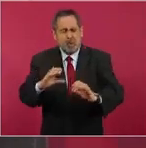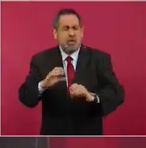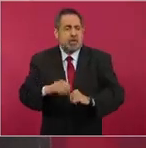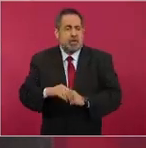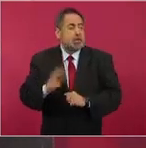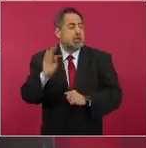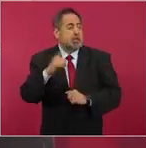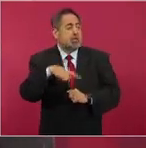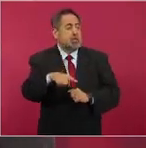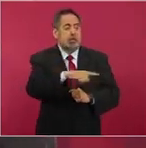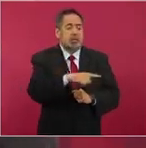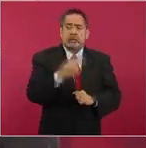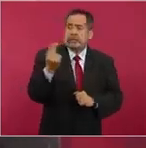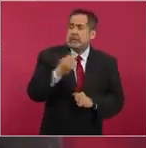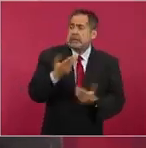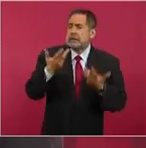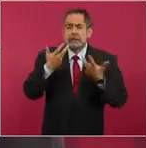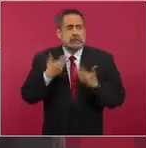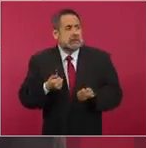busca salvarse